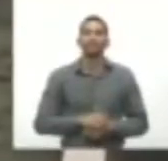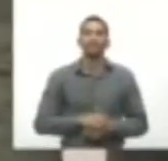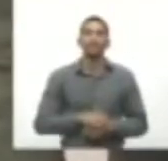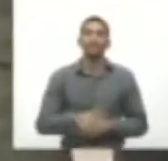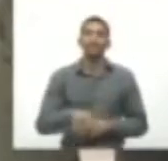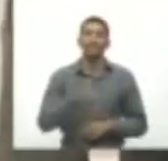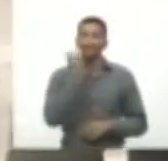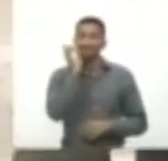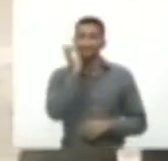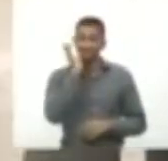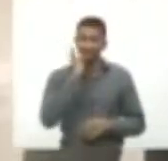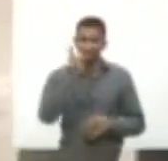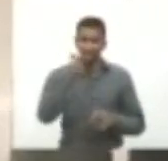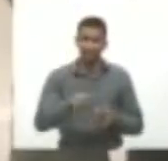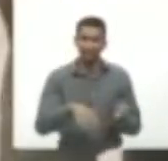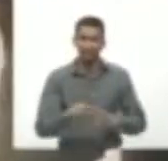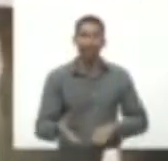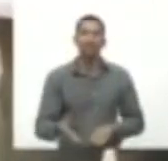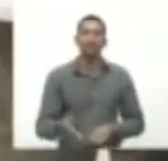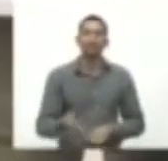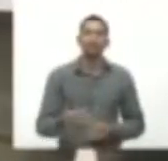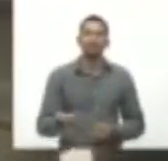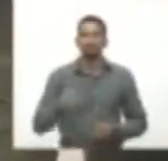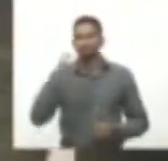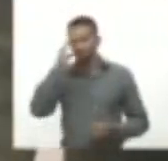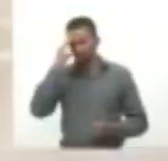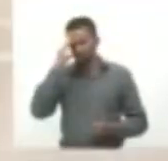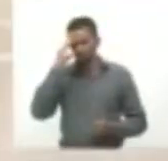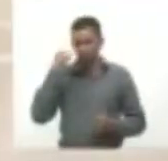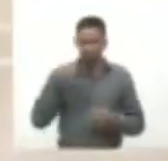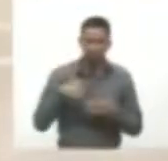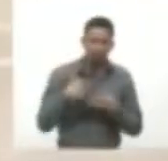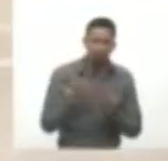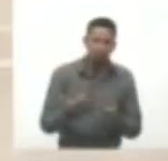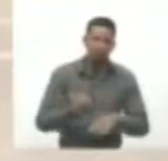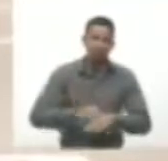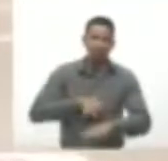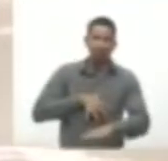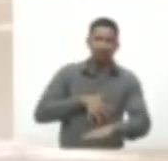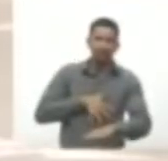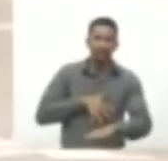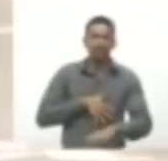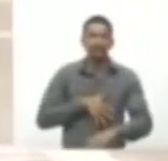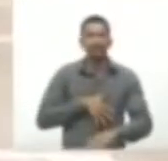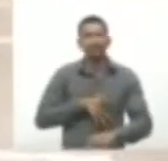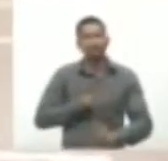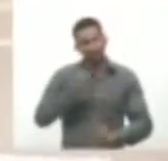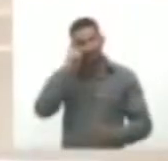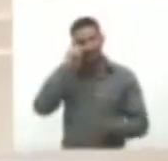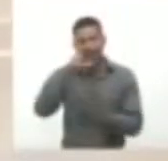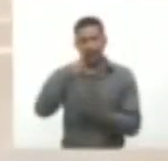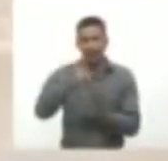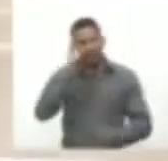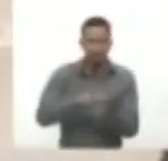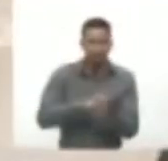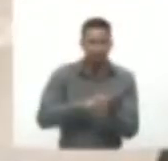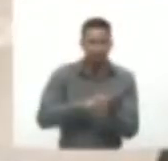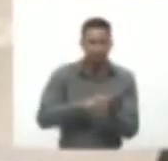horrendo asesinato, las autoridades no han establecido con precisión las causas, pero no descartan ninguna hipótesis. No es